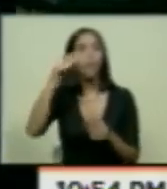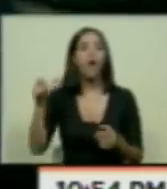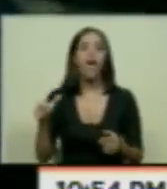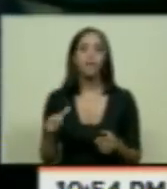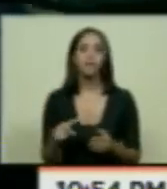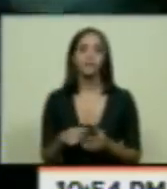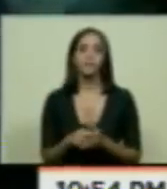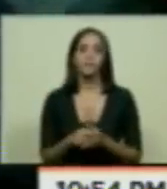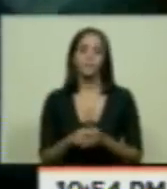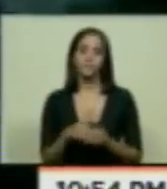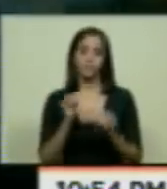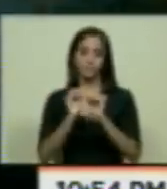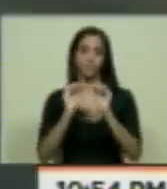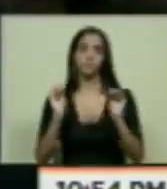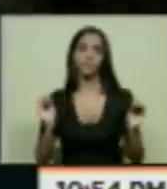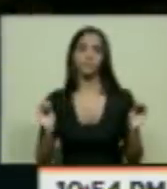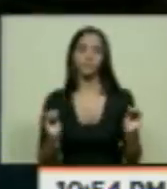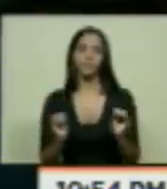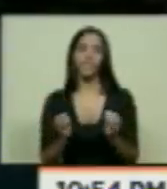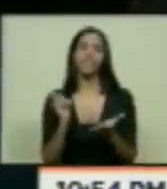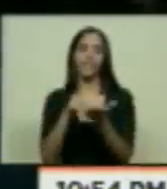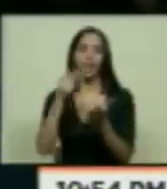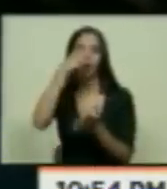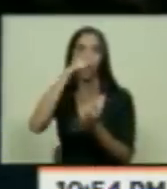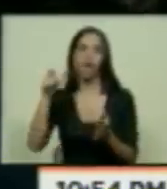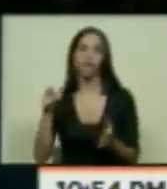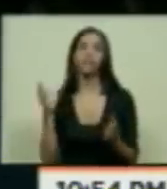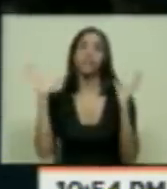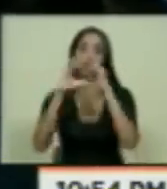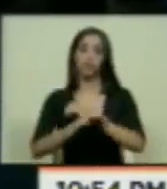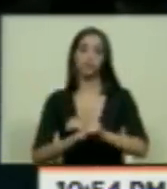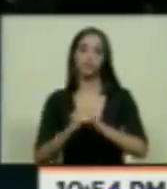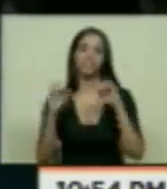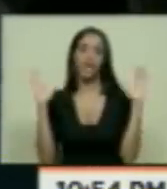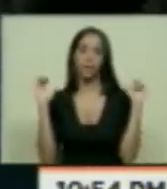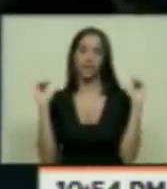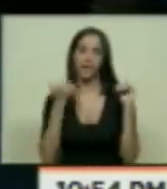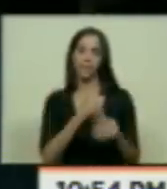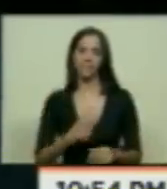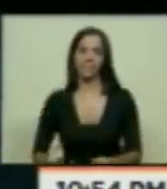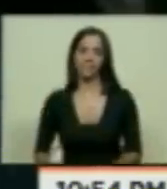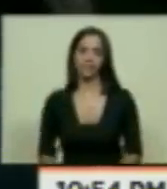hizo anuncios para llegar al pueblo. Entrada la noche, se despedía el presidente.